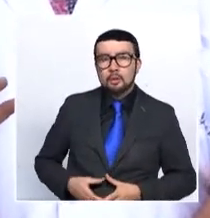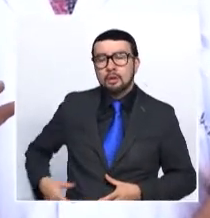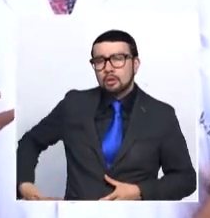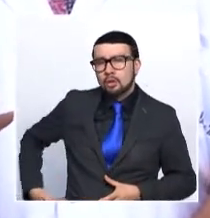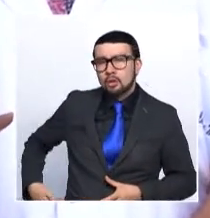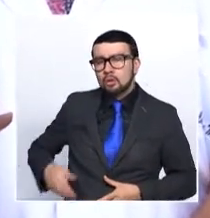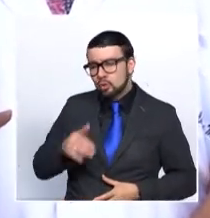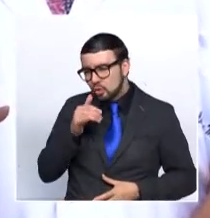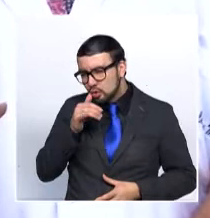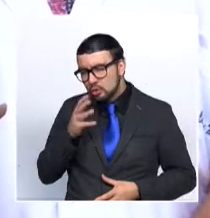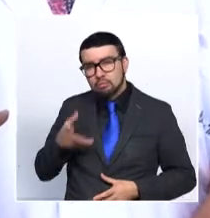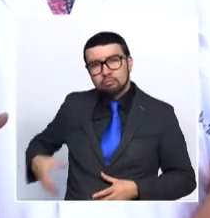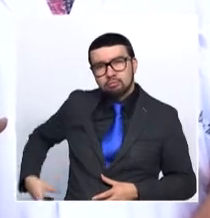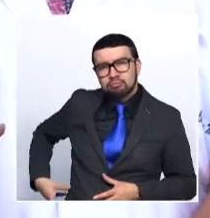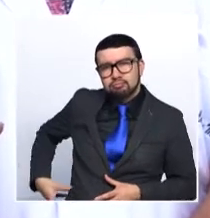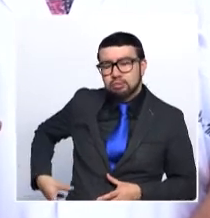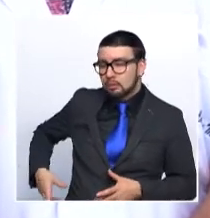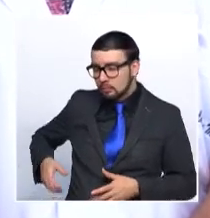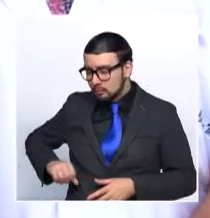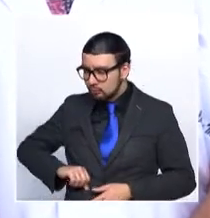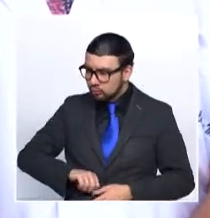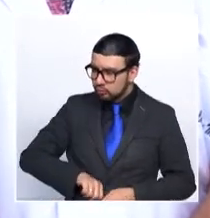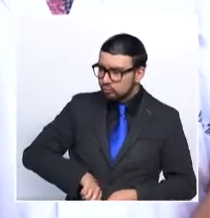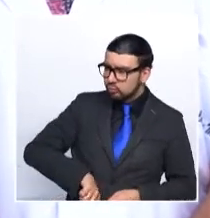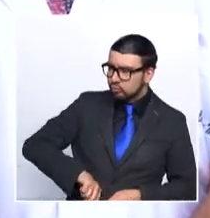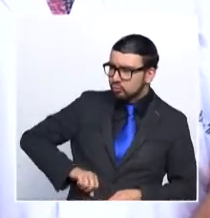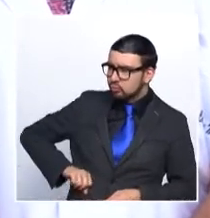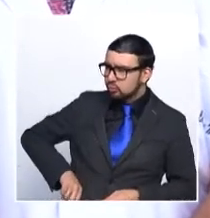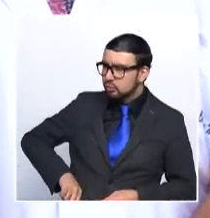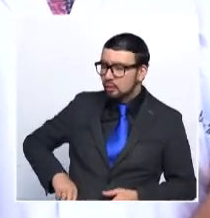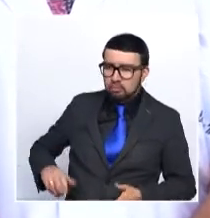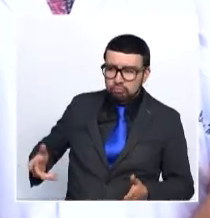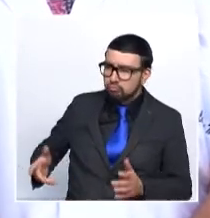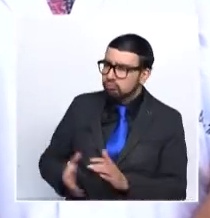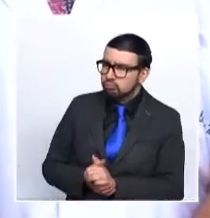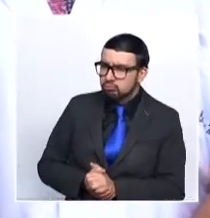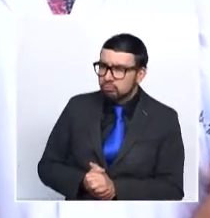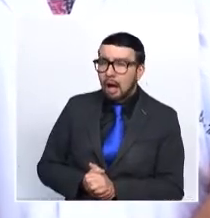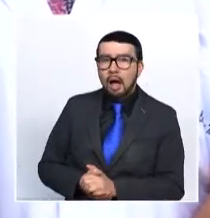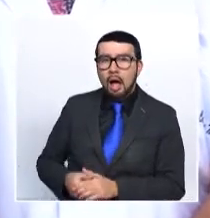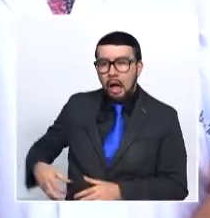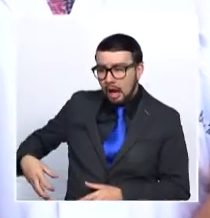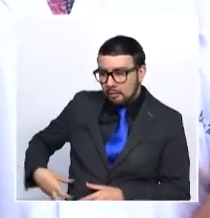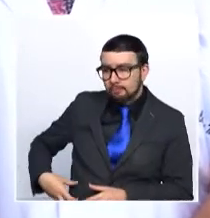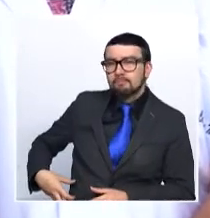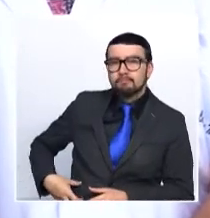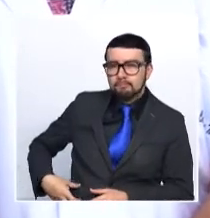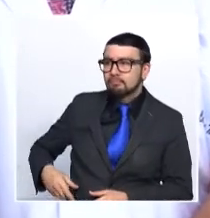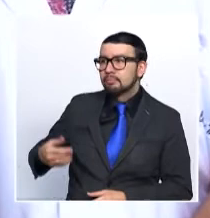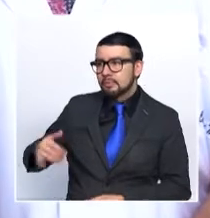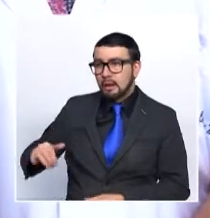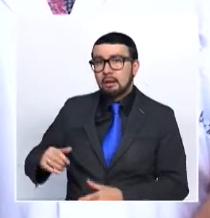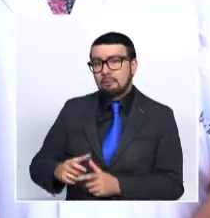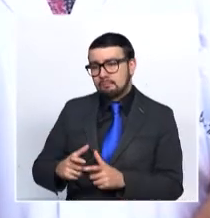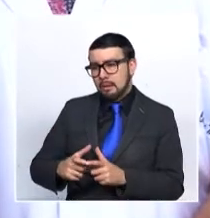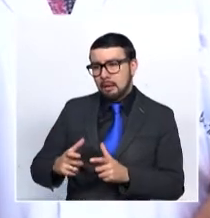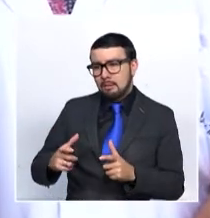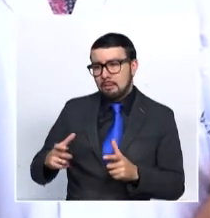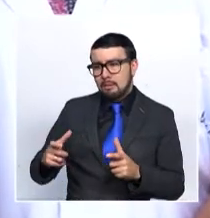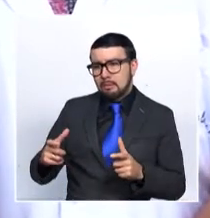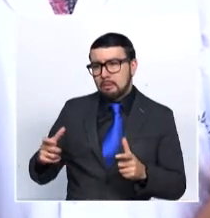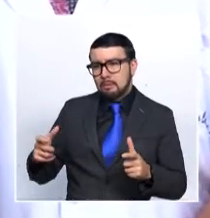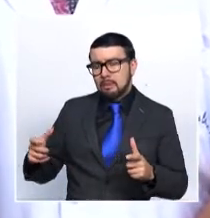urinarias, renal y de vías urinarias, y encontrábamos que se trataba de una masa o de un tumor que ya había crecido, que ya se